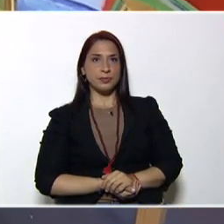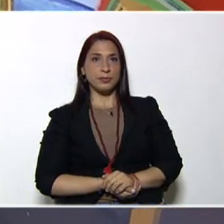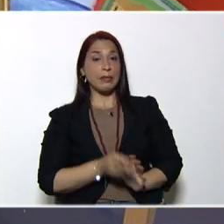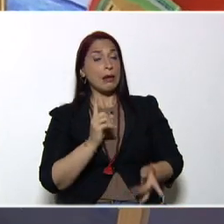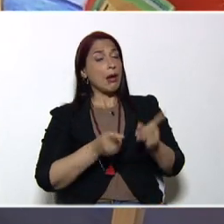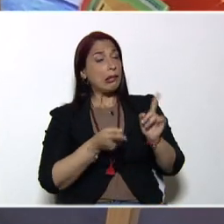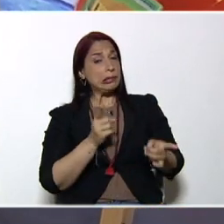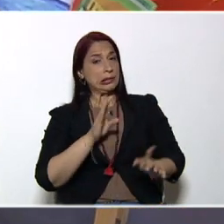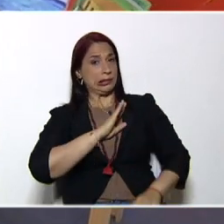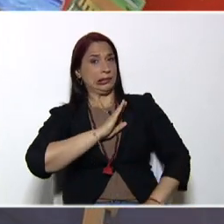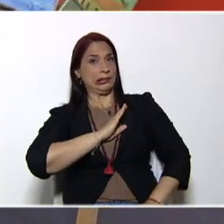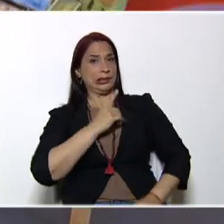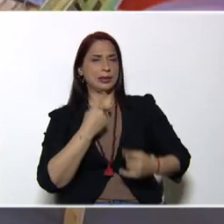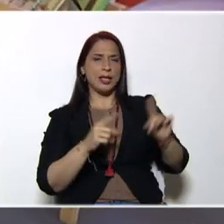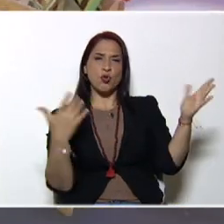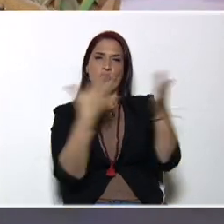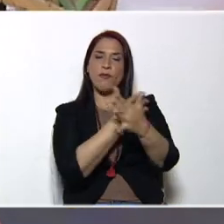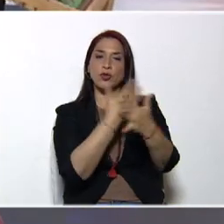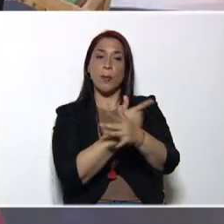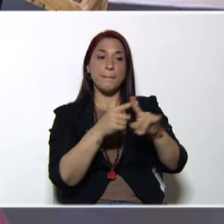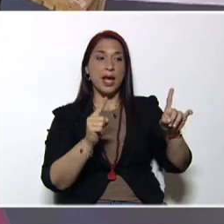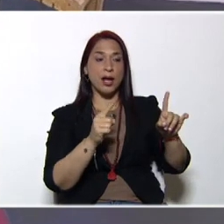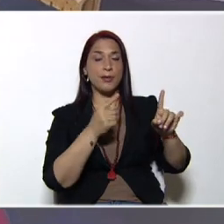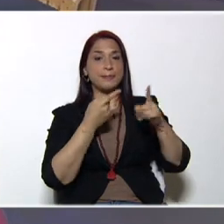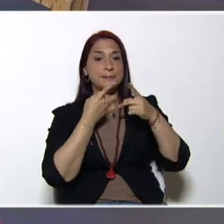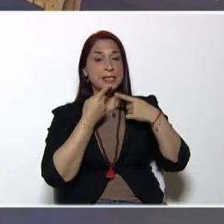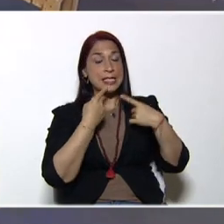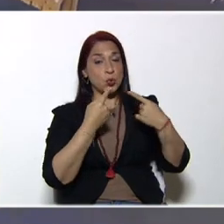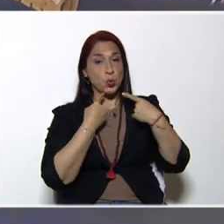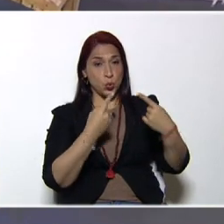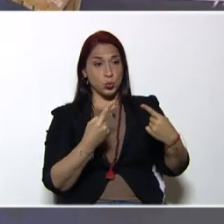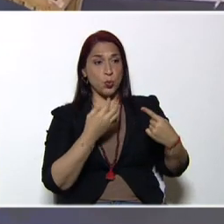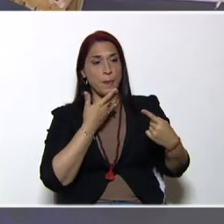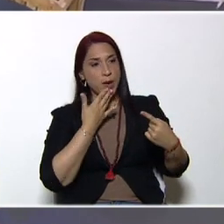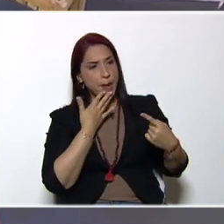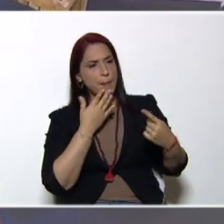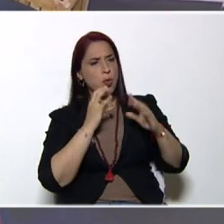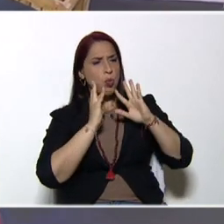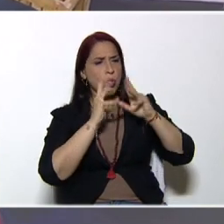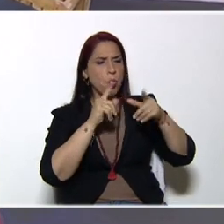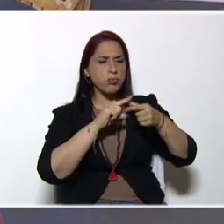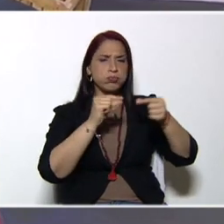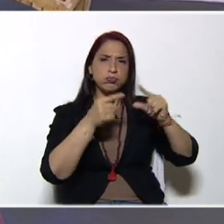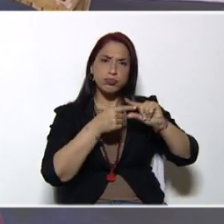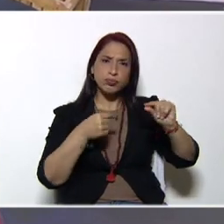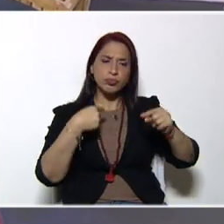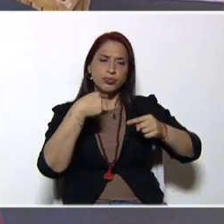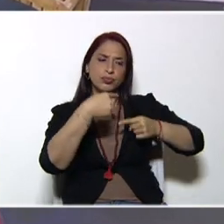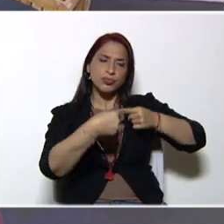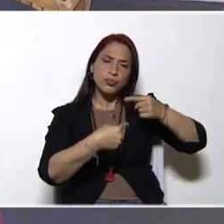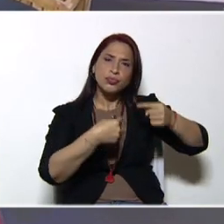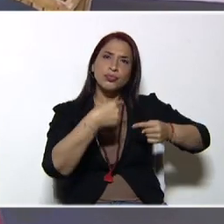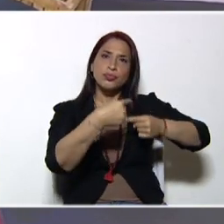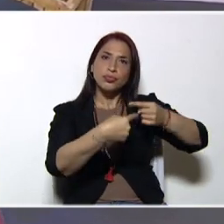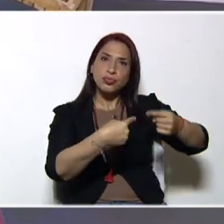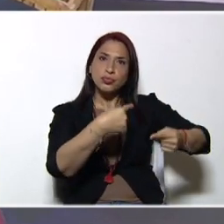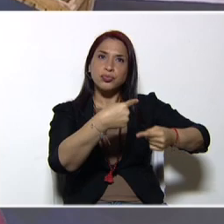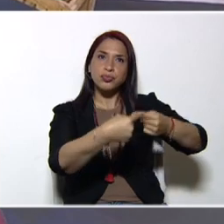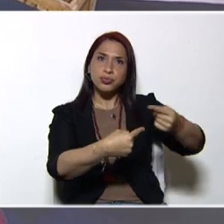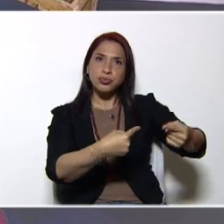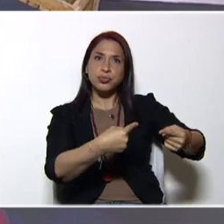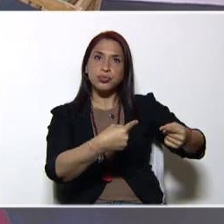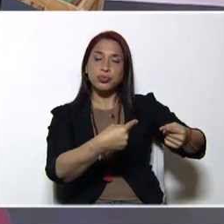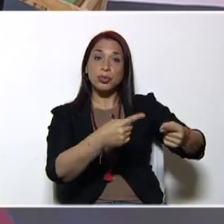uno tiene esa confusión. El discurso que ellos se daban, los cuentos que ellos echaban, pasaron de una generación a la otra.